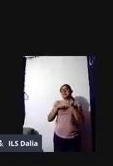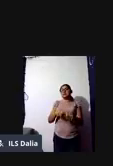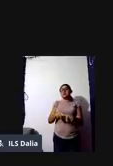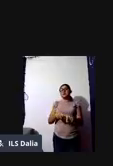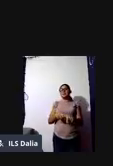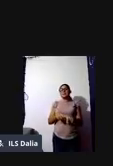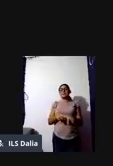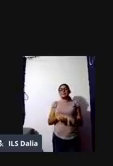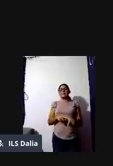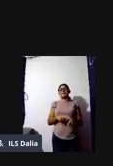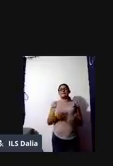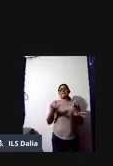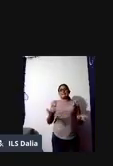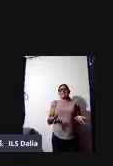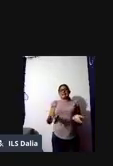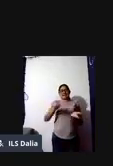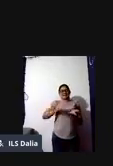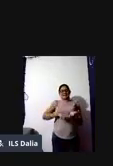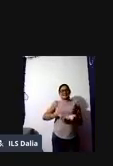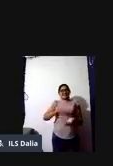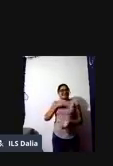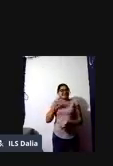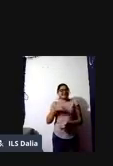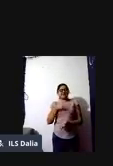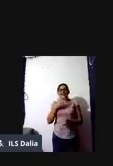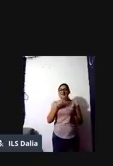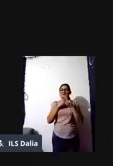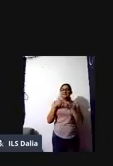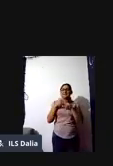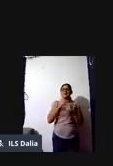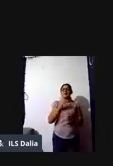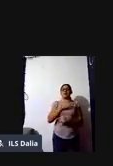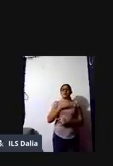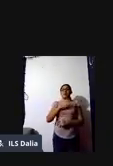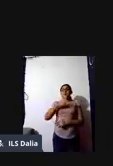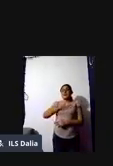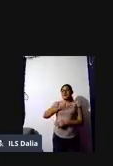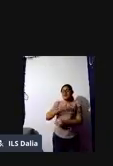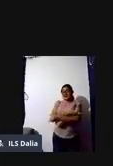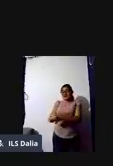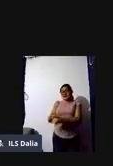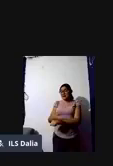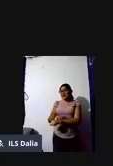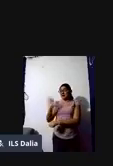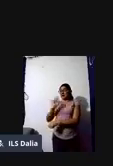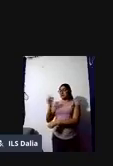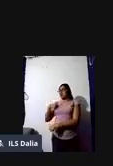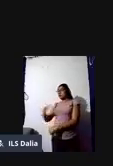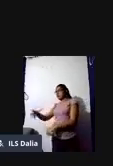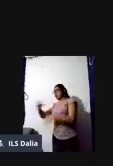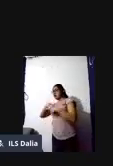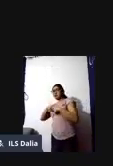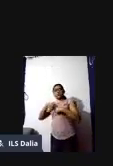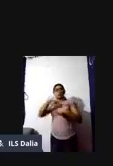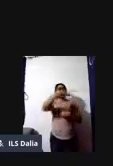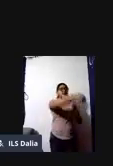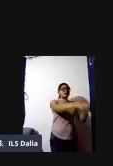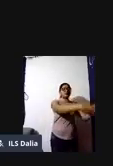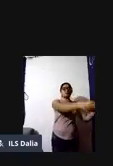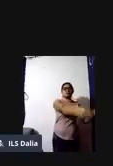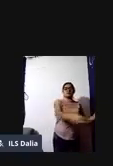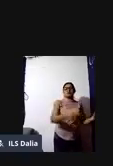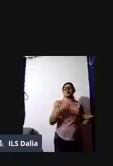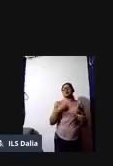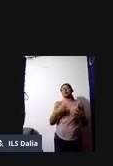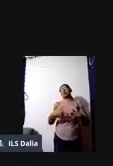mucha miedo y culpa de infectar a mi familia o de contaminarla, cosa que me va a poner irritable.